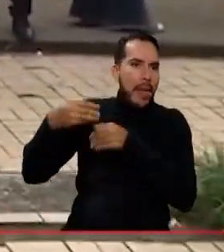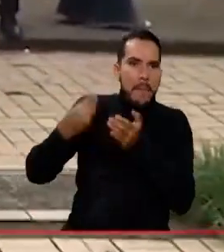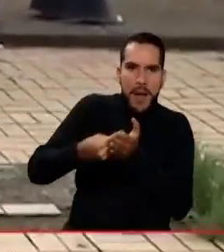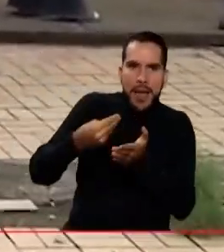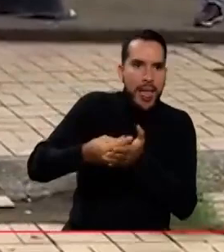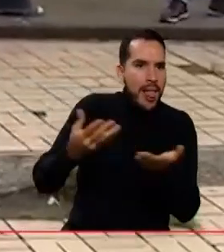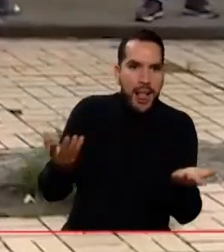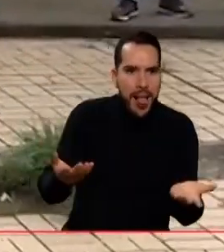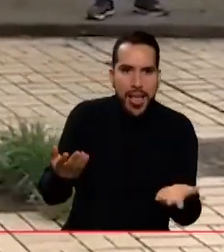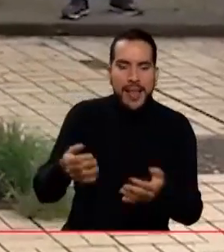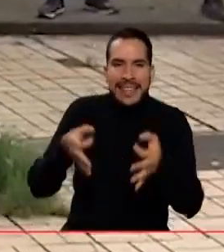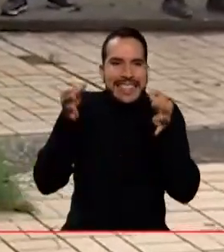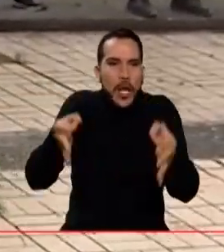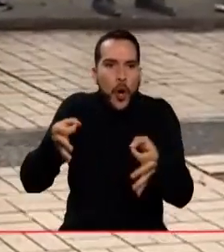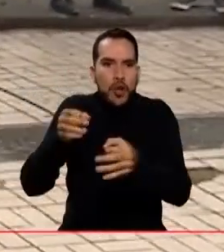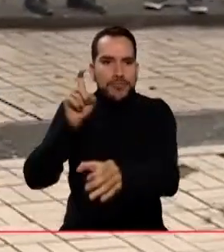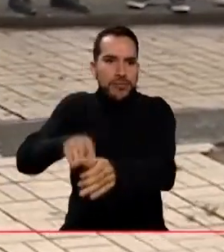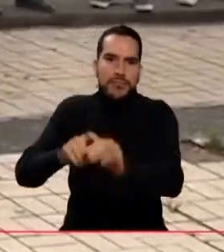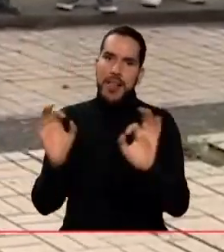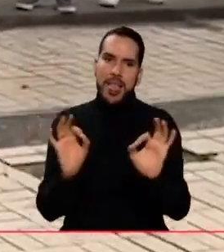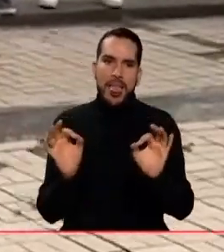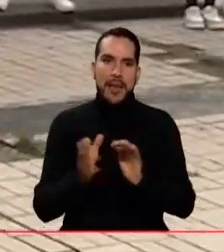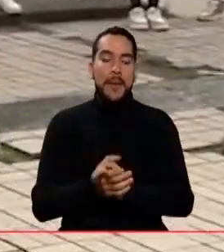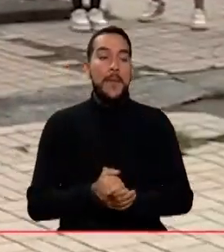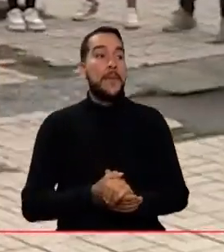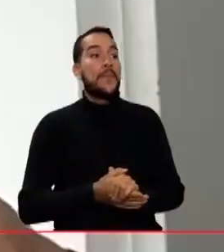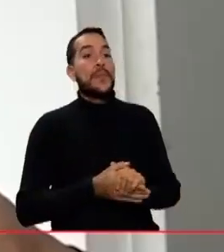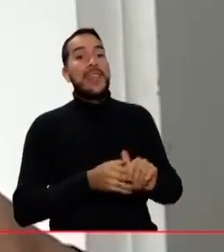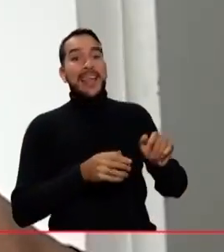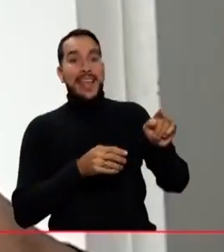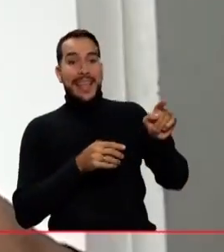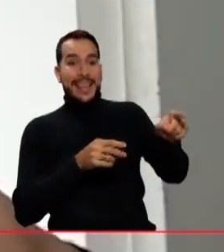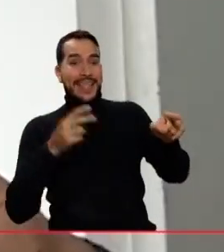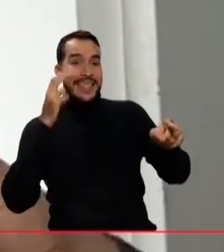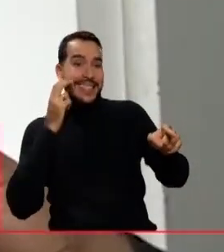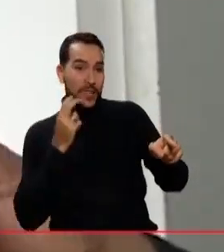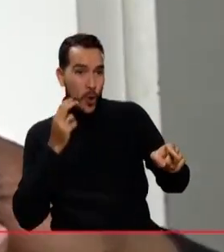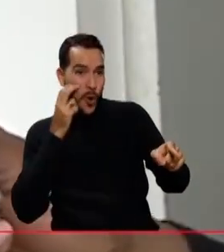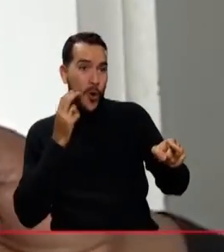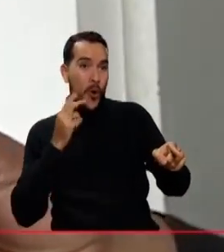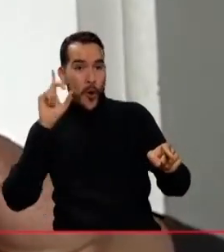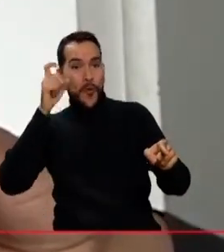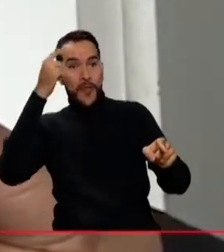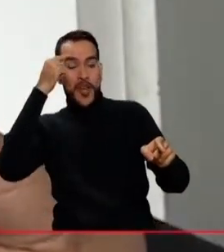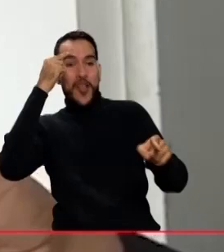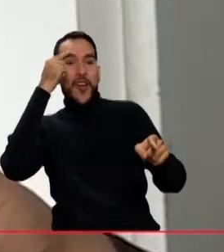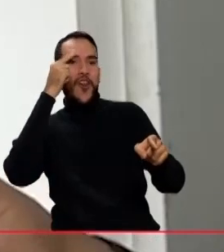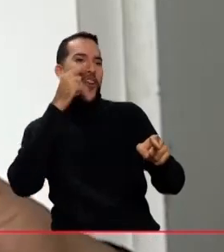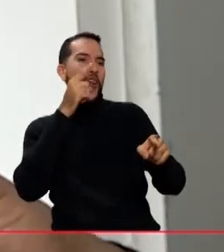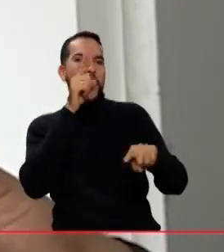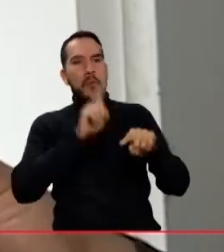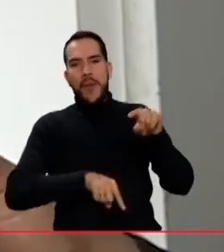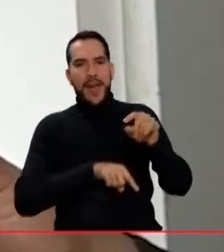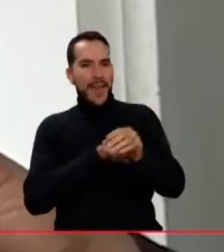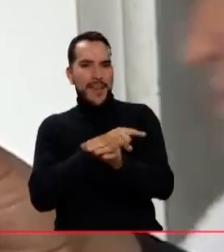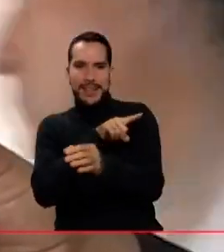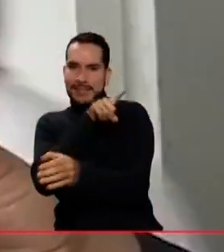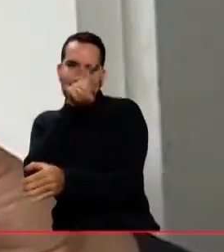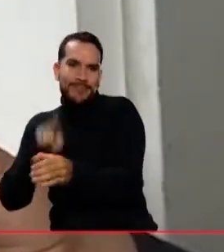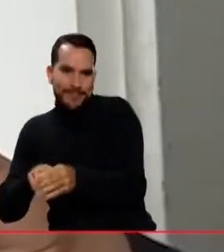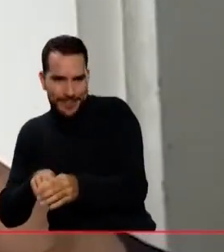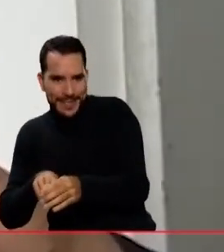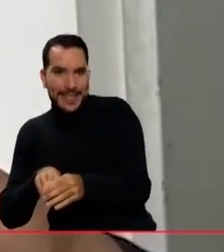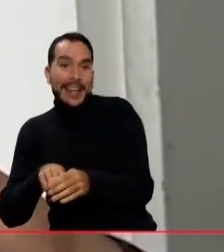No pudieron entrar a la gobernación del Chocó como reserva, y como no entraron, entonces estos recursos tuvieron que quedar